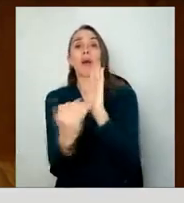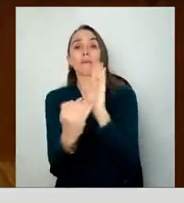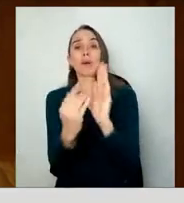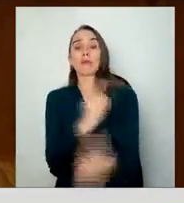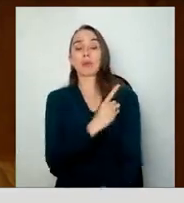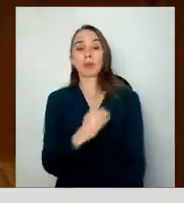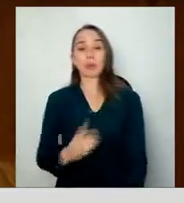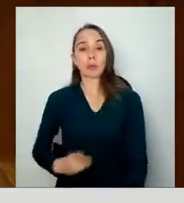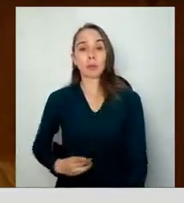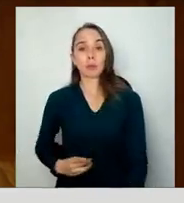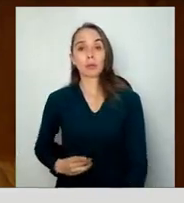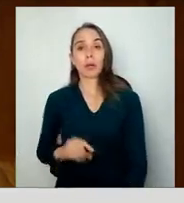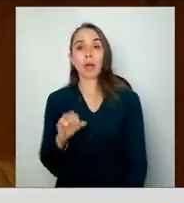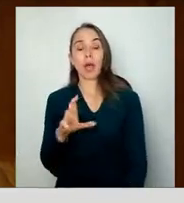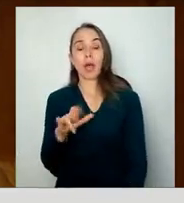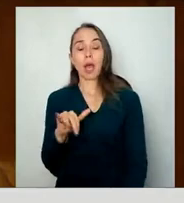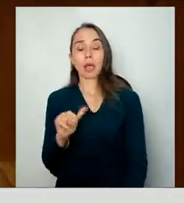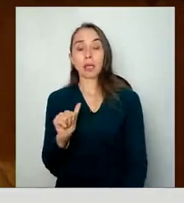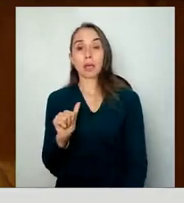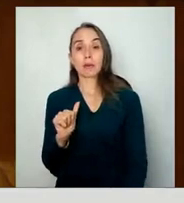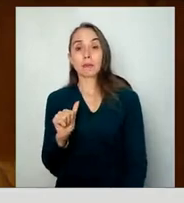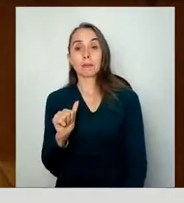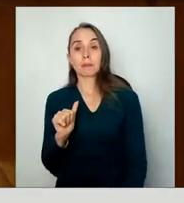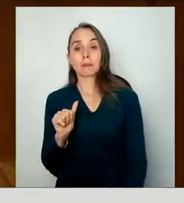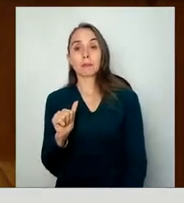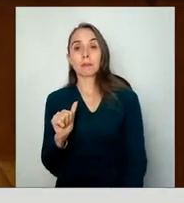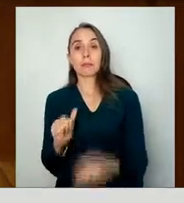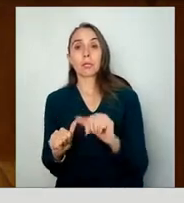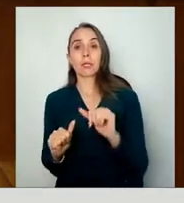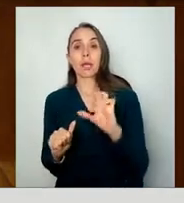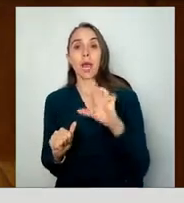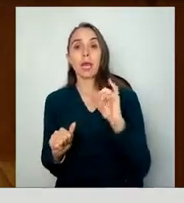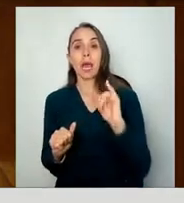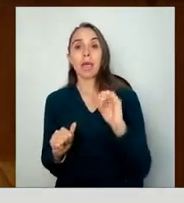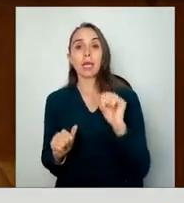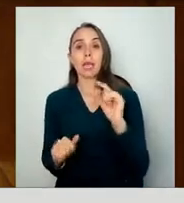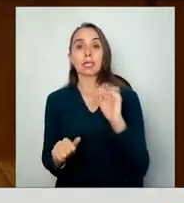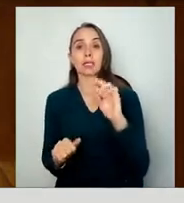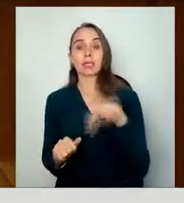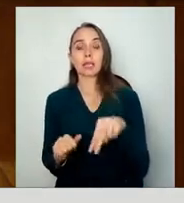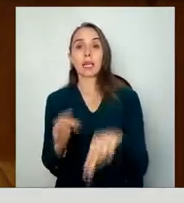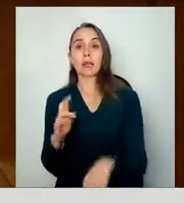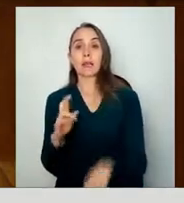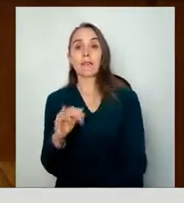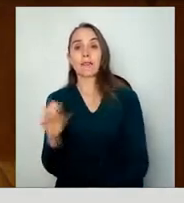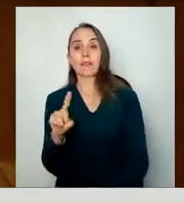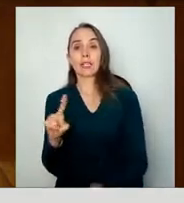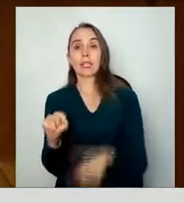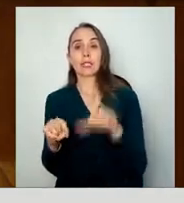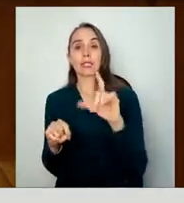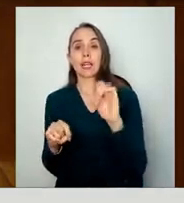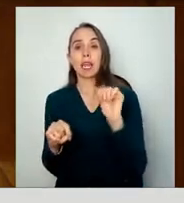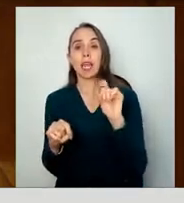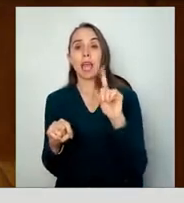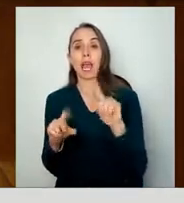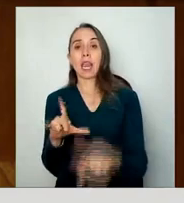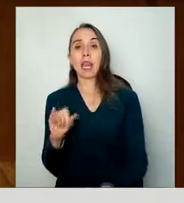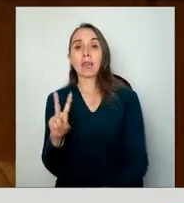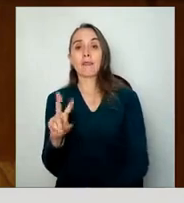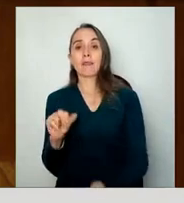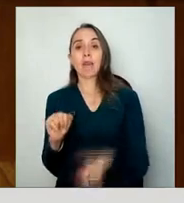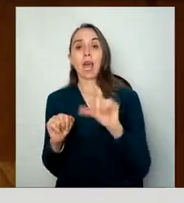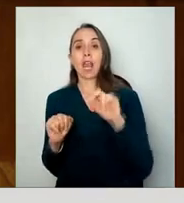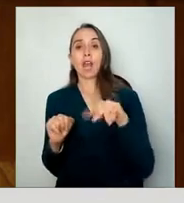araya Don Jaime araya Don Cristian fries Leal Leiva longton